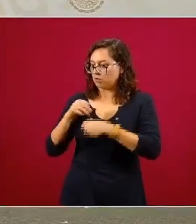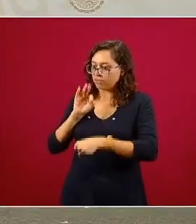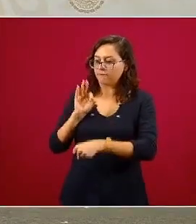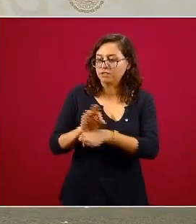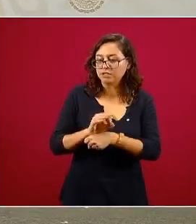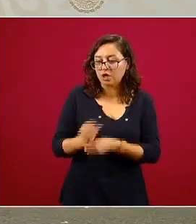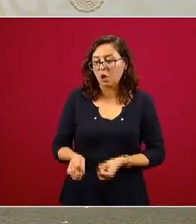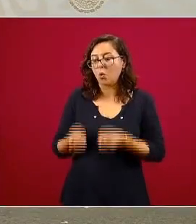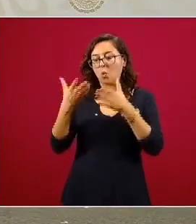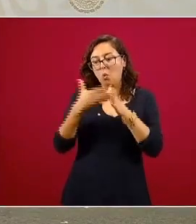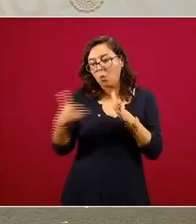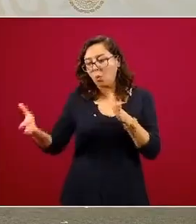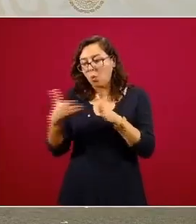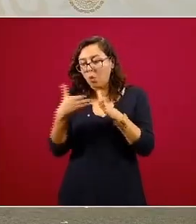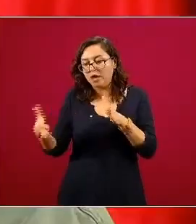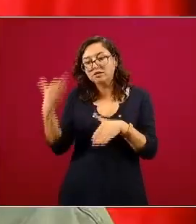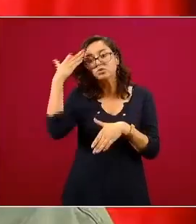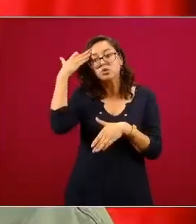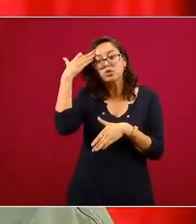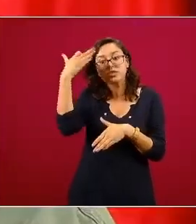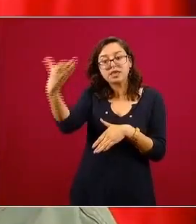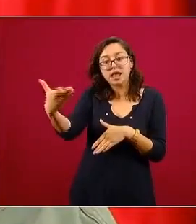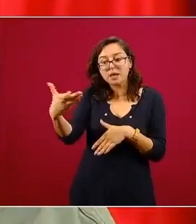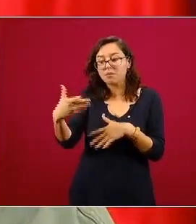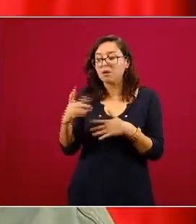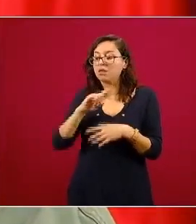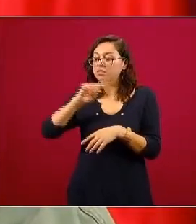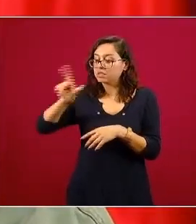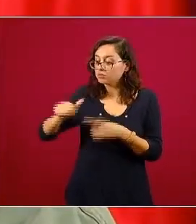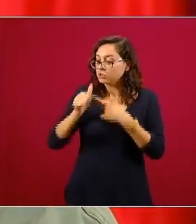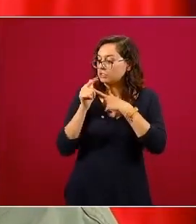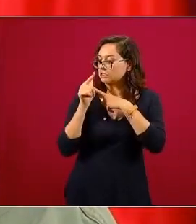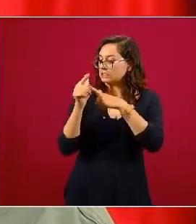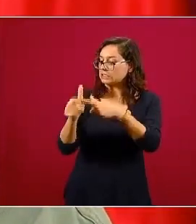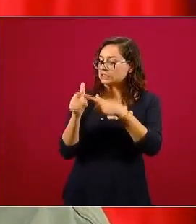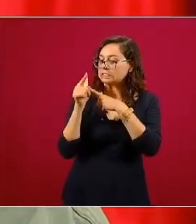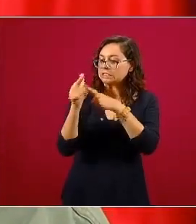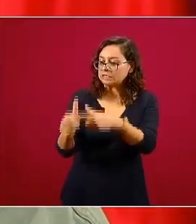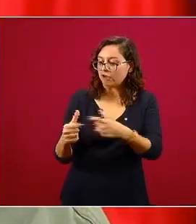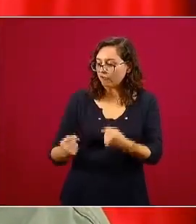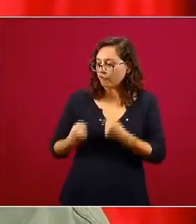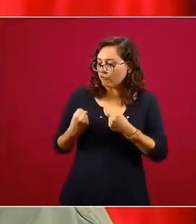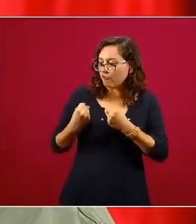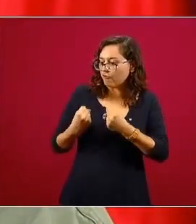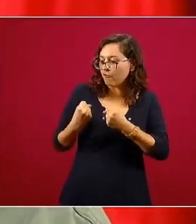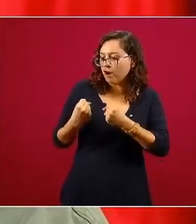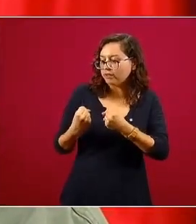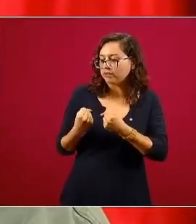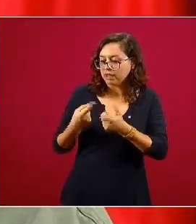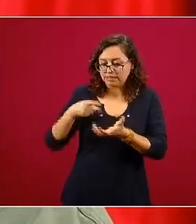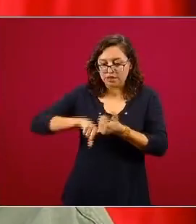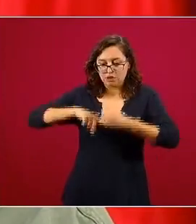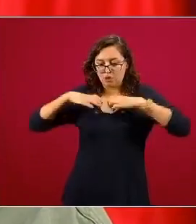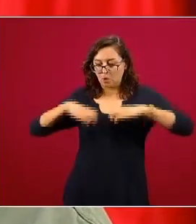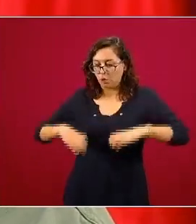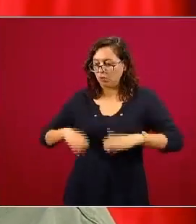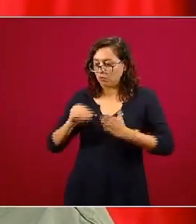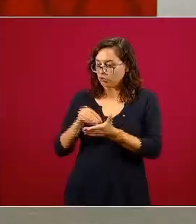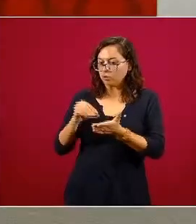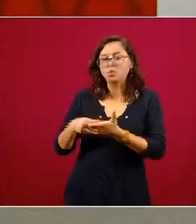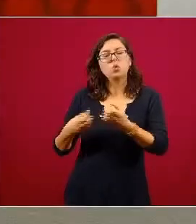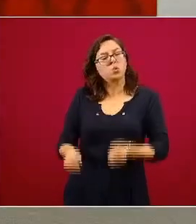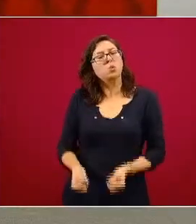durante cuánto tiempo se mantienen produciéndose y siguen en nuestro cuerpo a través